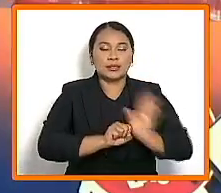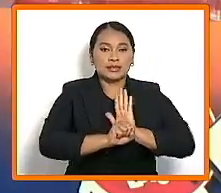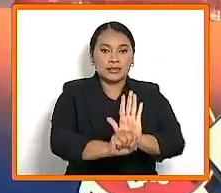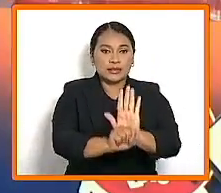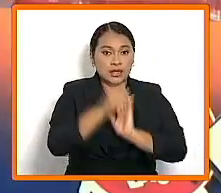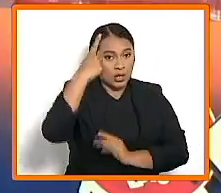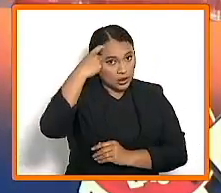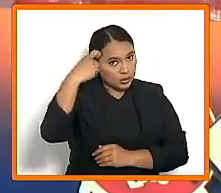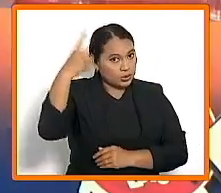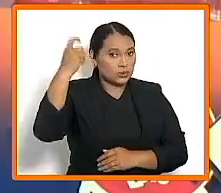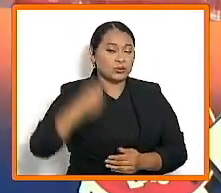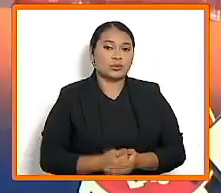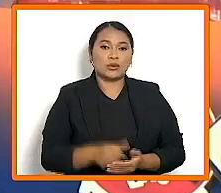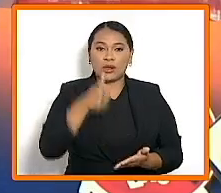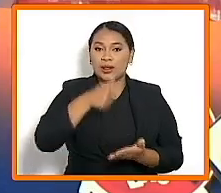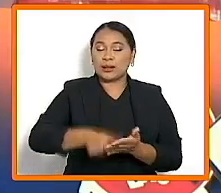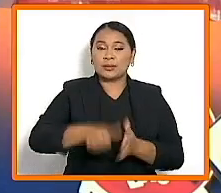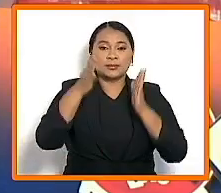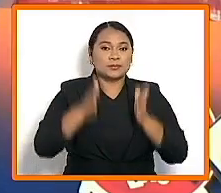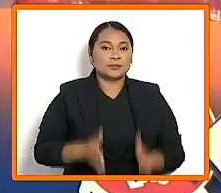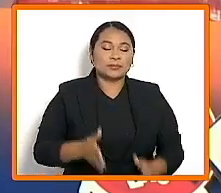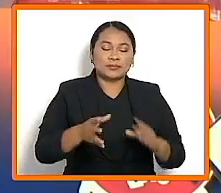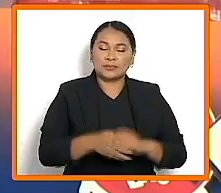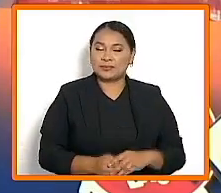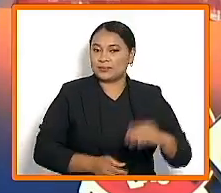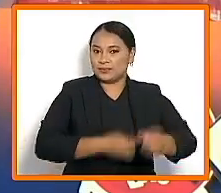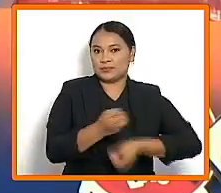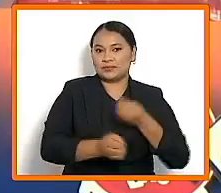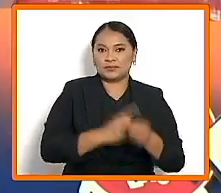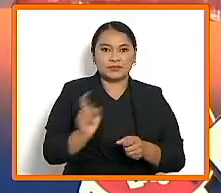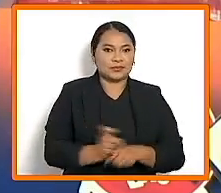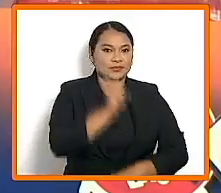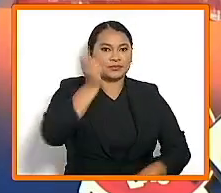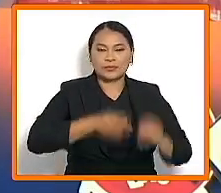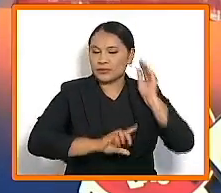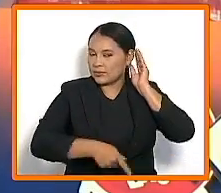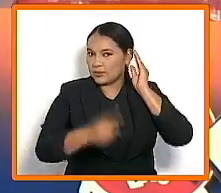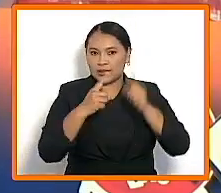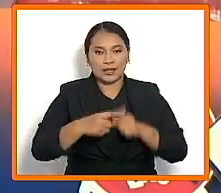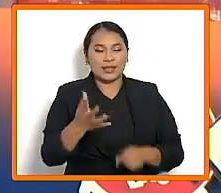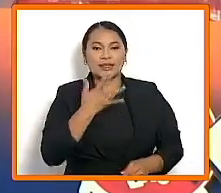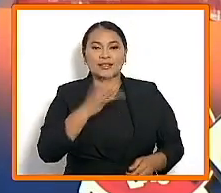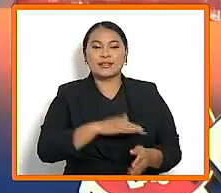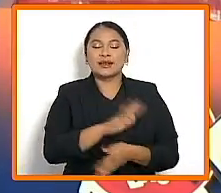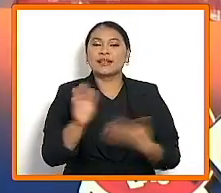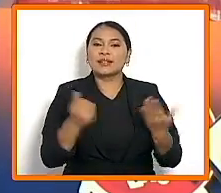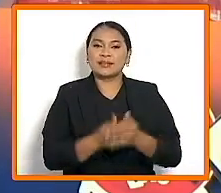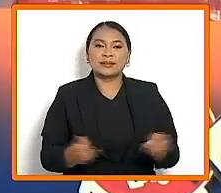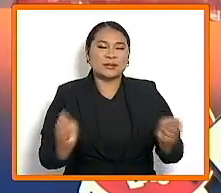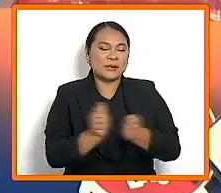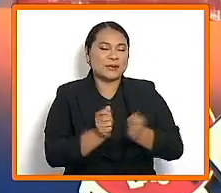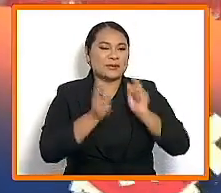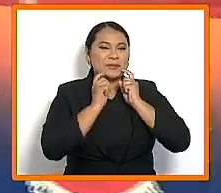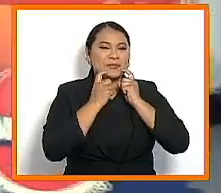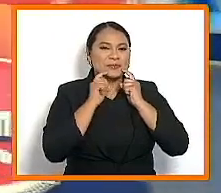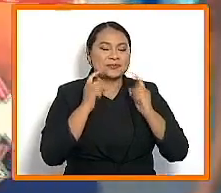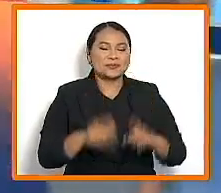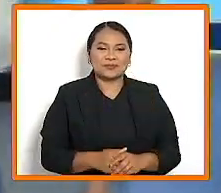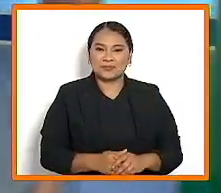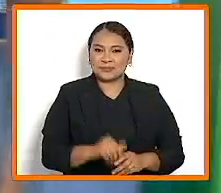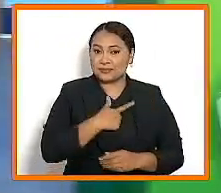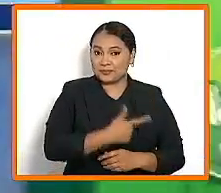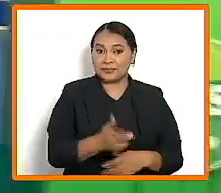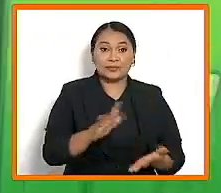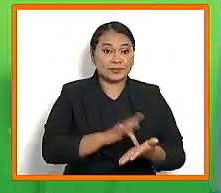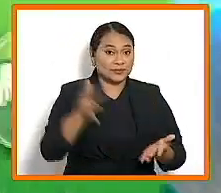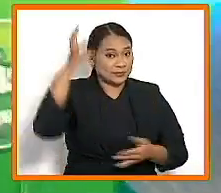su símbolo de sueños cartero. Pero si estás esperando de fuera ganadora de MultiX, te deseo muchísima suerte junto a Tatiana Varela. Muchas gracias, Charlene. Así es, vamos a